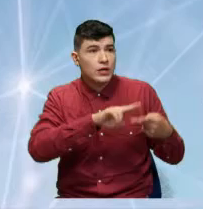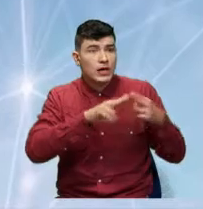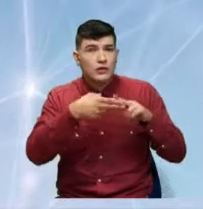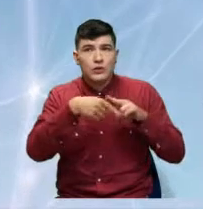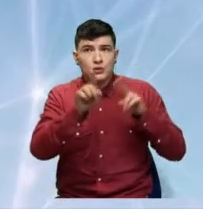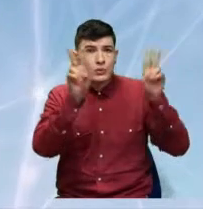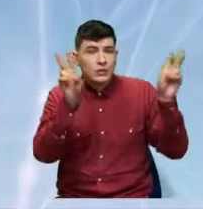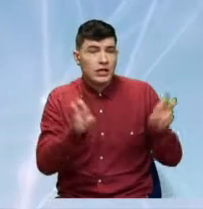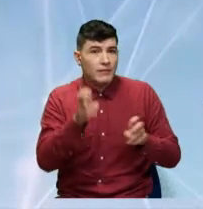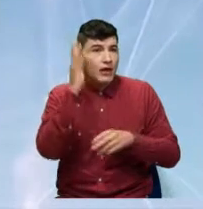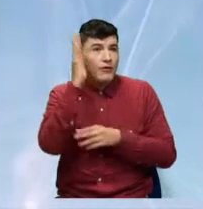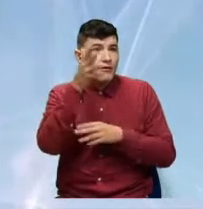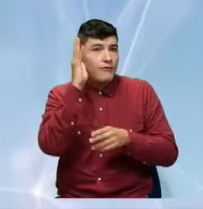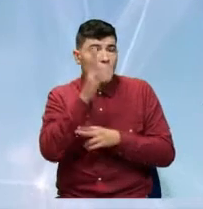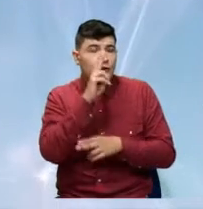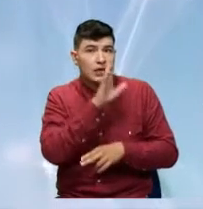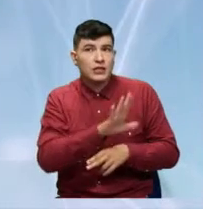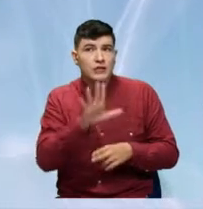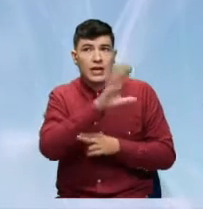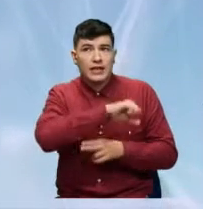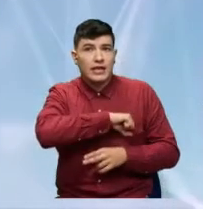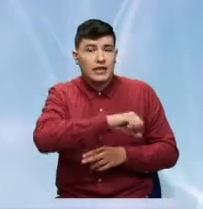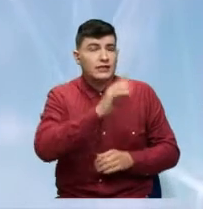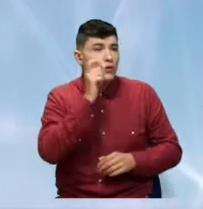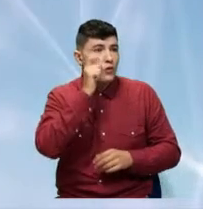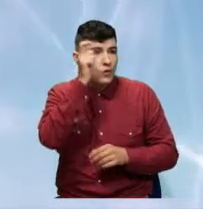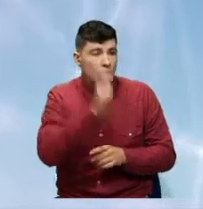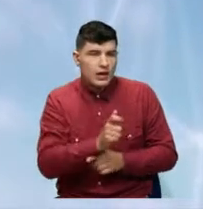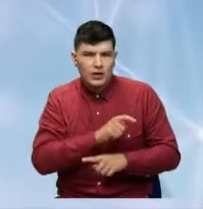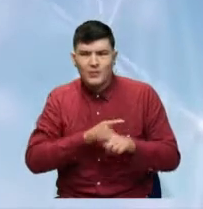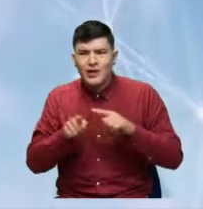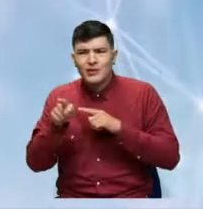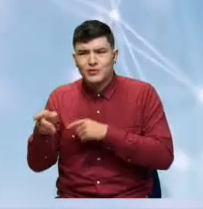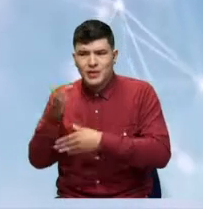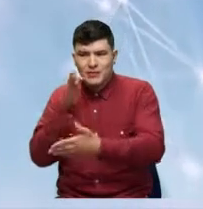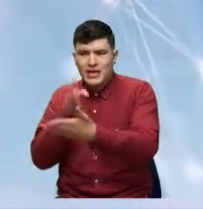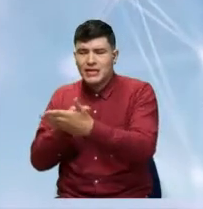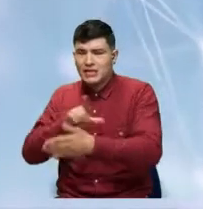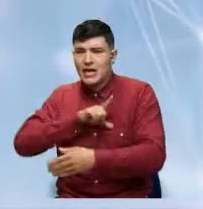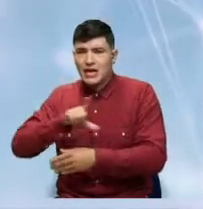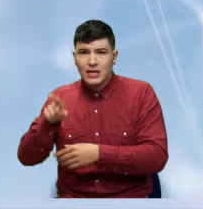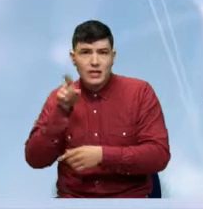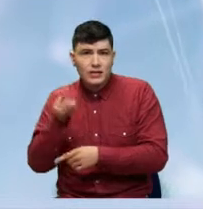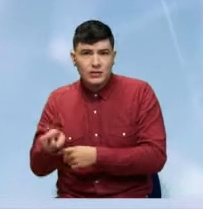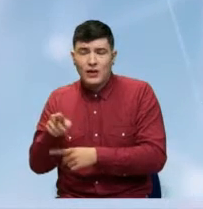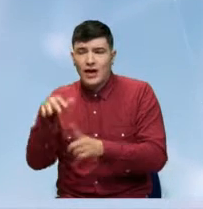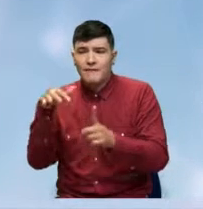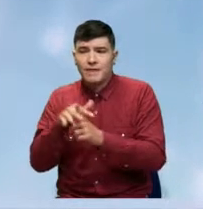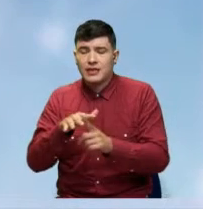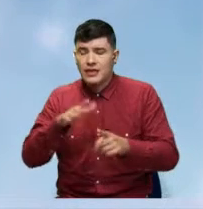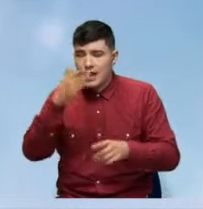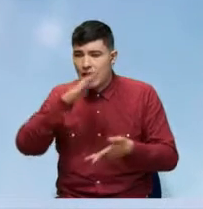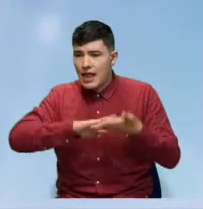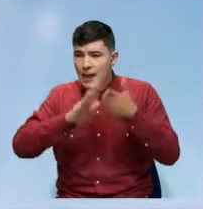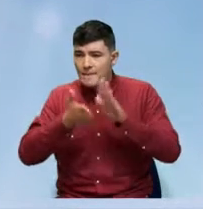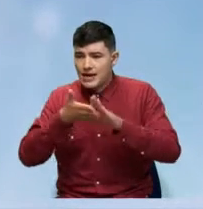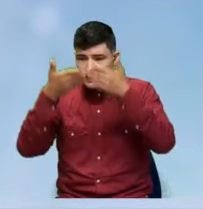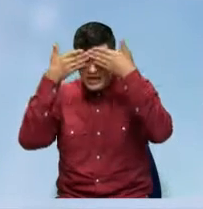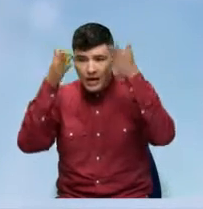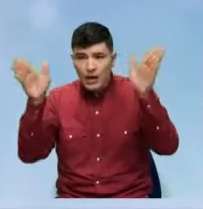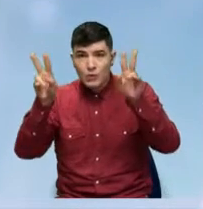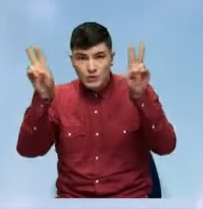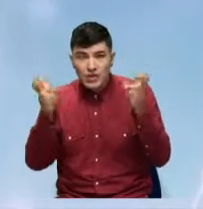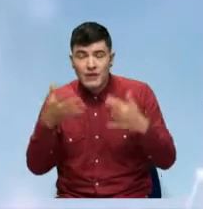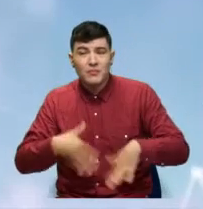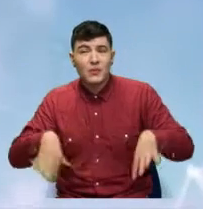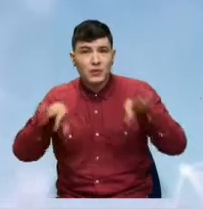de derechos humanos. La senadora Victoria Sandino. Las amenazas a líderes son una afrenta a la paz y a la democracia. Este debe ser un tema prioritario para el